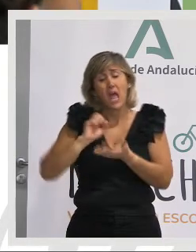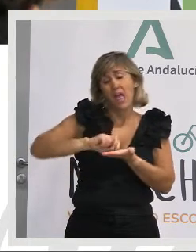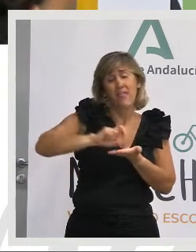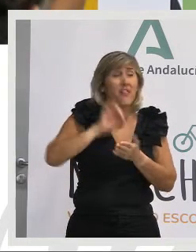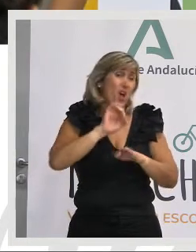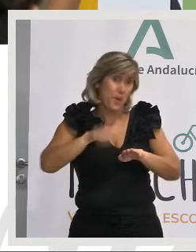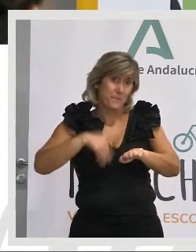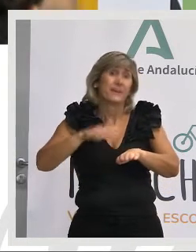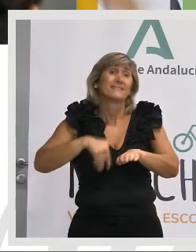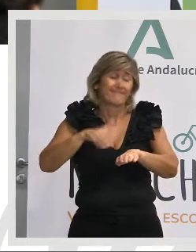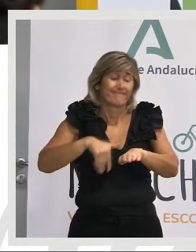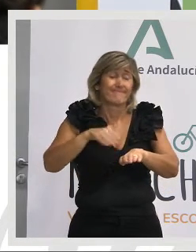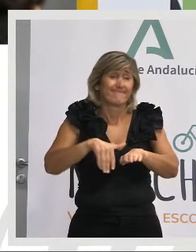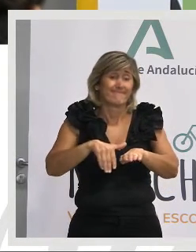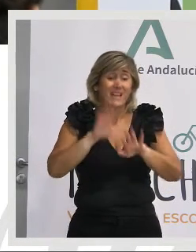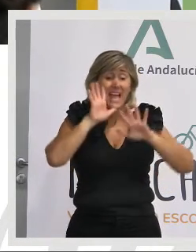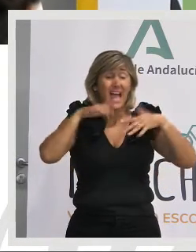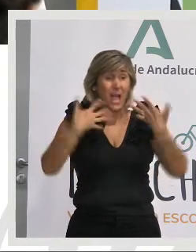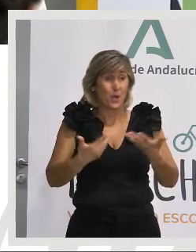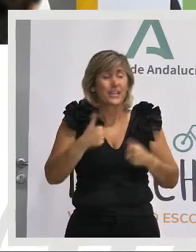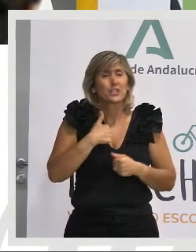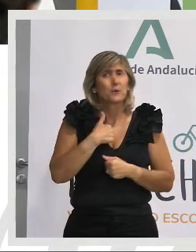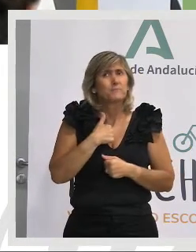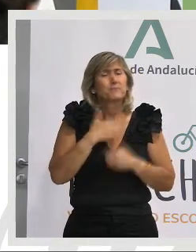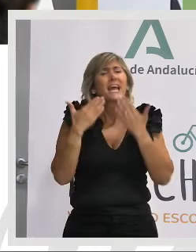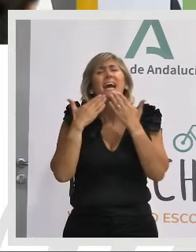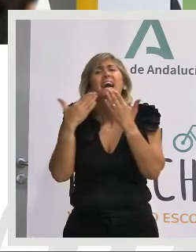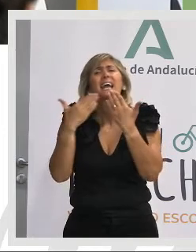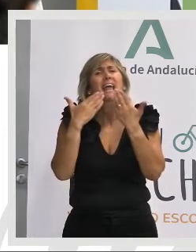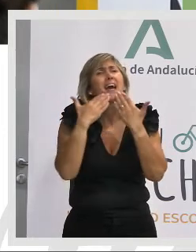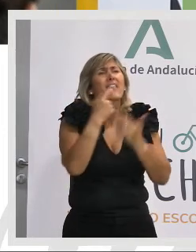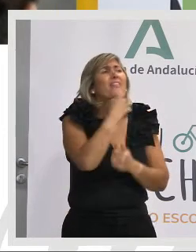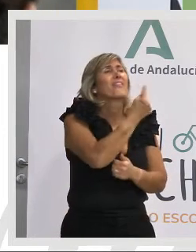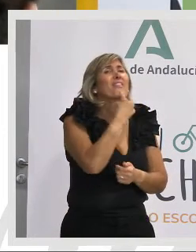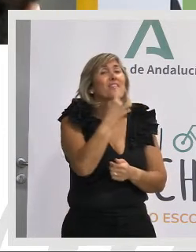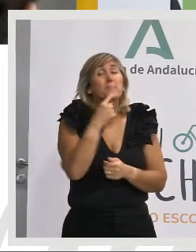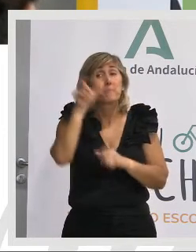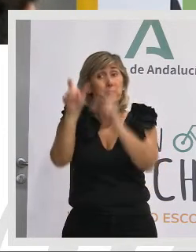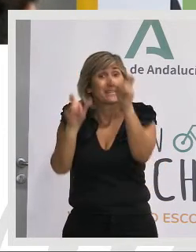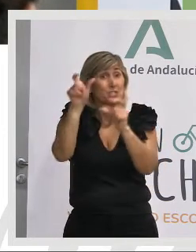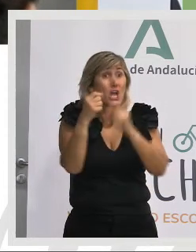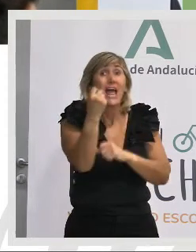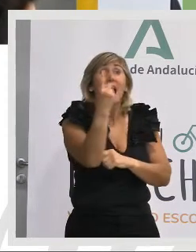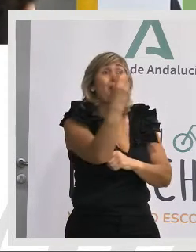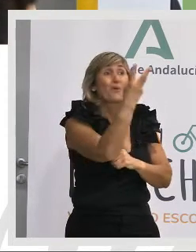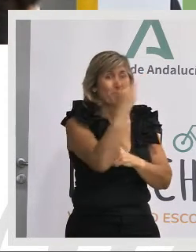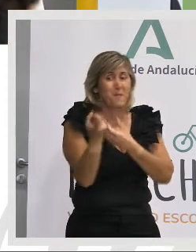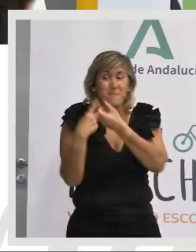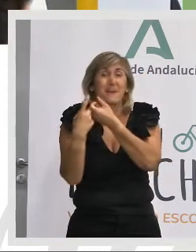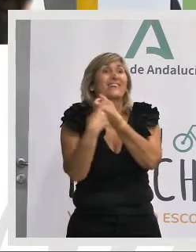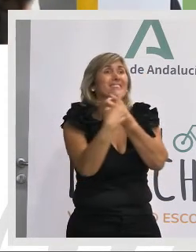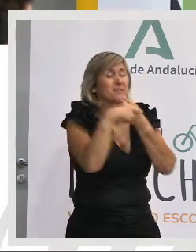patinete. Ahora le voy a dar las gracias a algunas personas que han participado en este